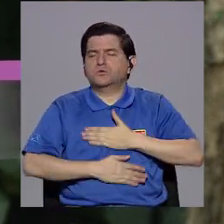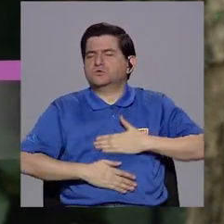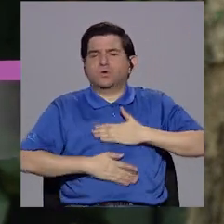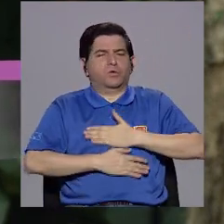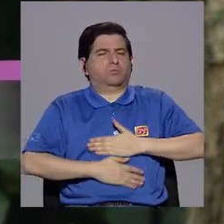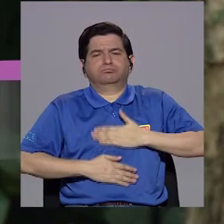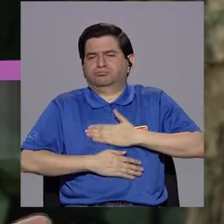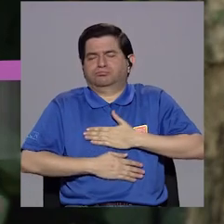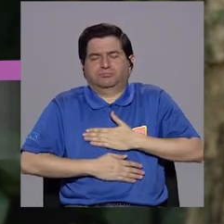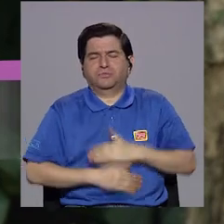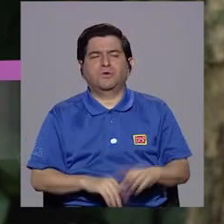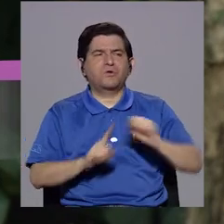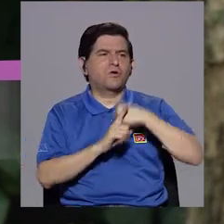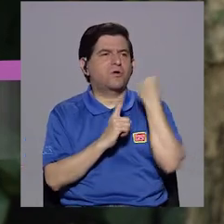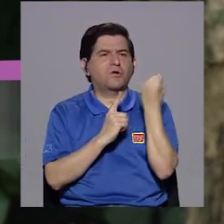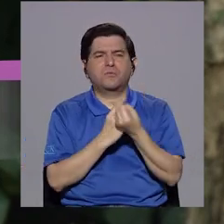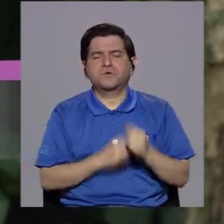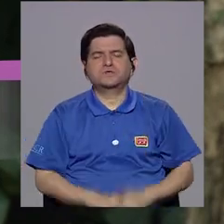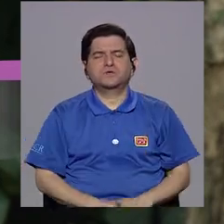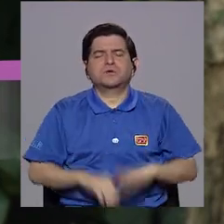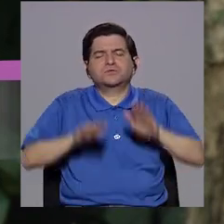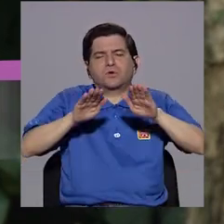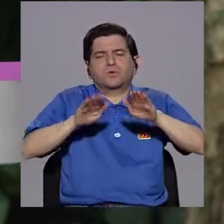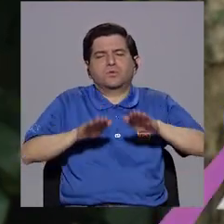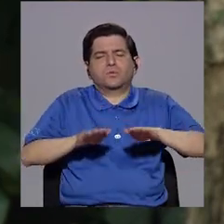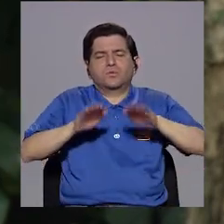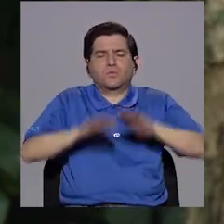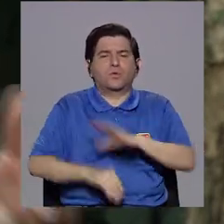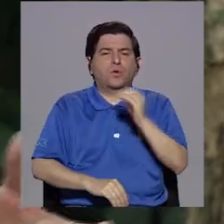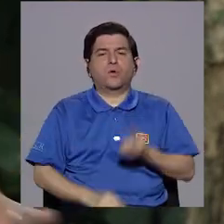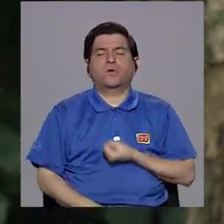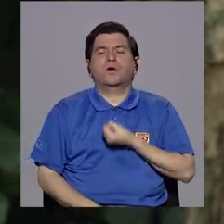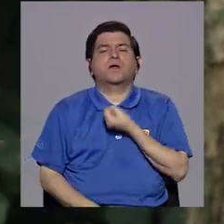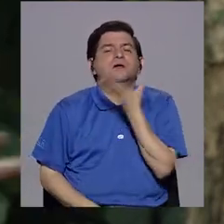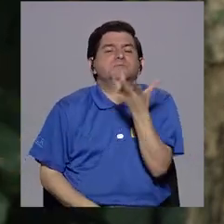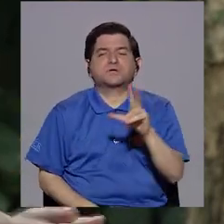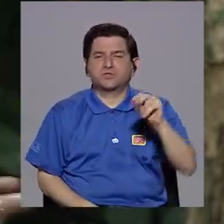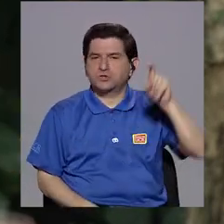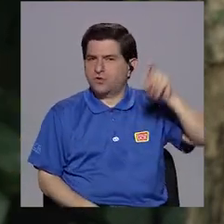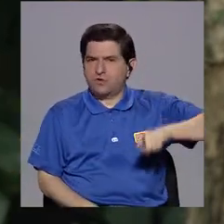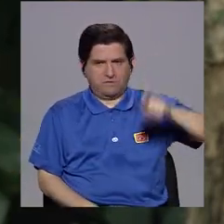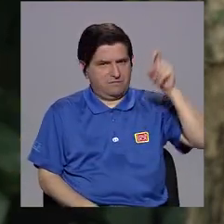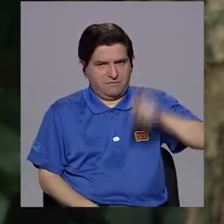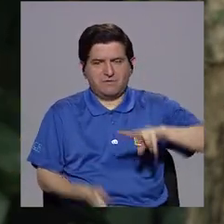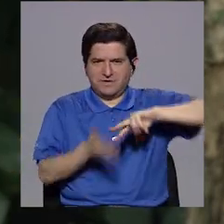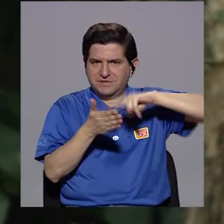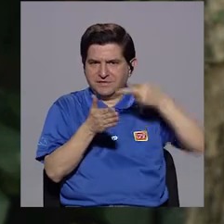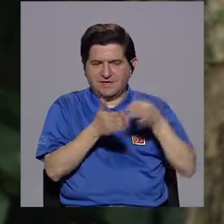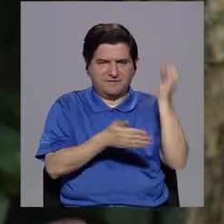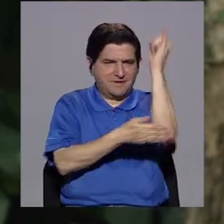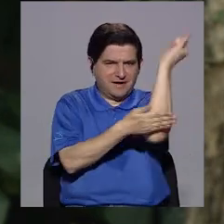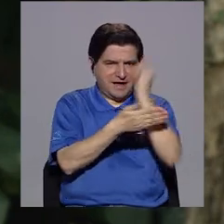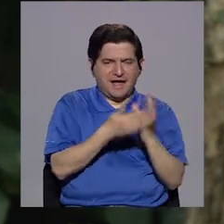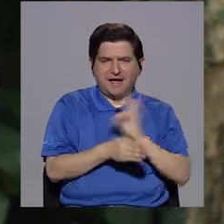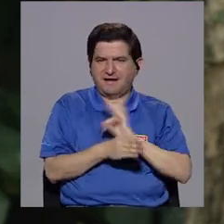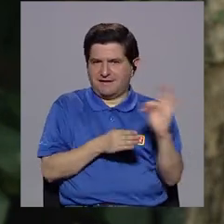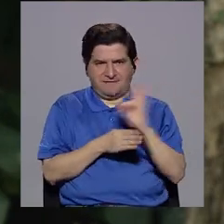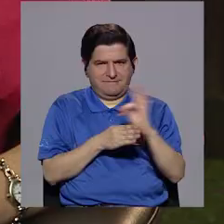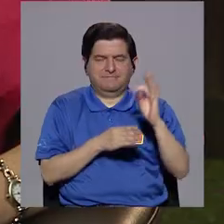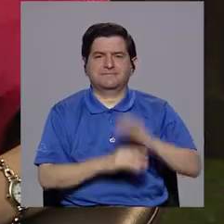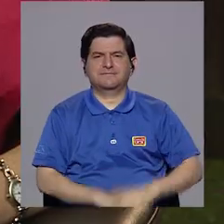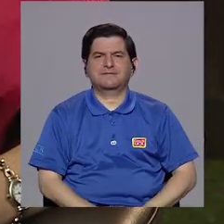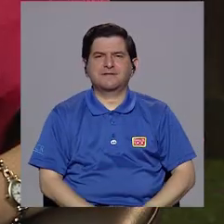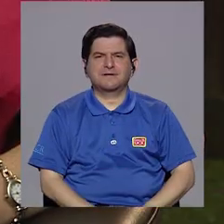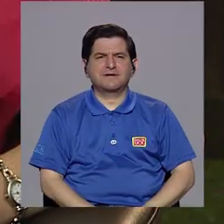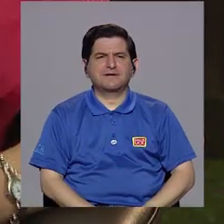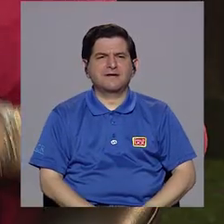esparcimiento. Exactamente, o como una cuestión más como de alivio, de expresión, que no necesariamente sería arte terapéutico.